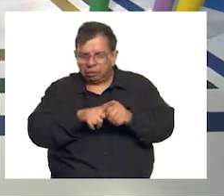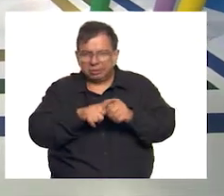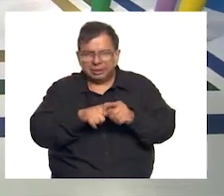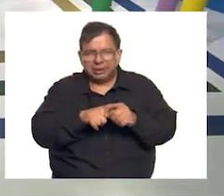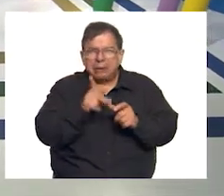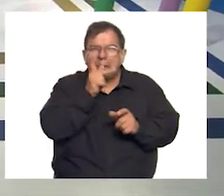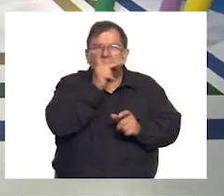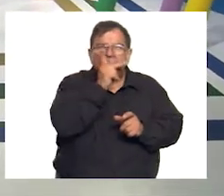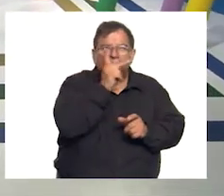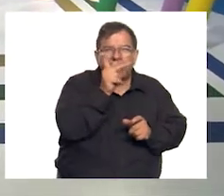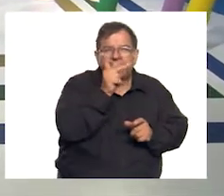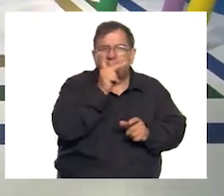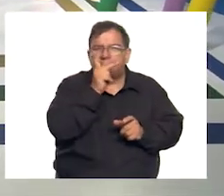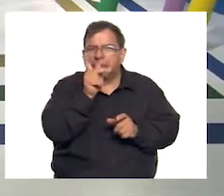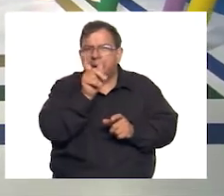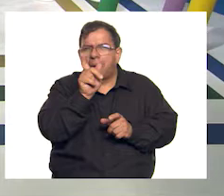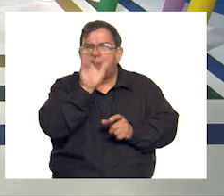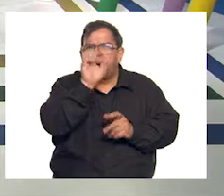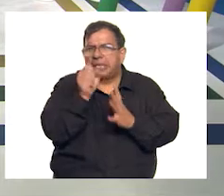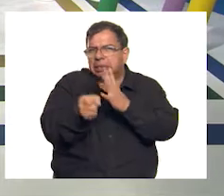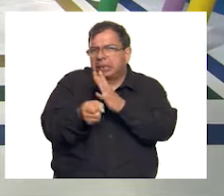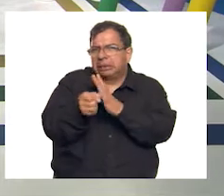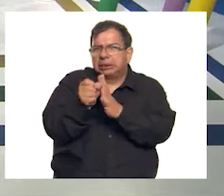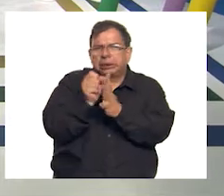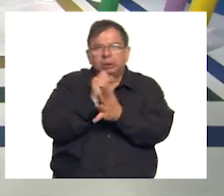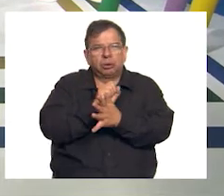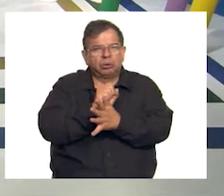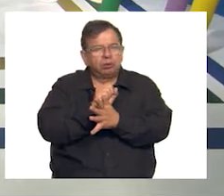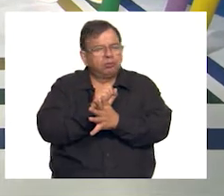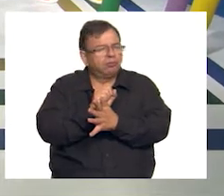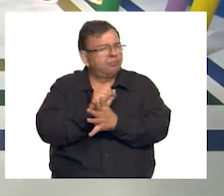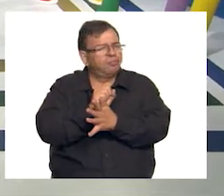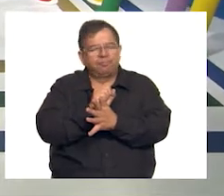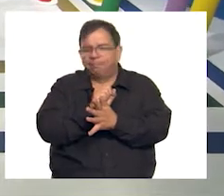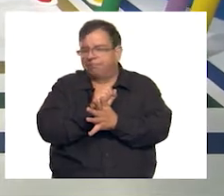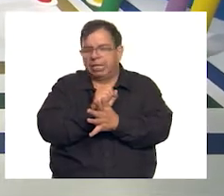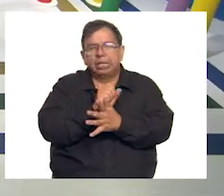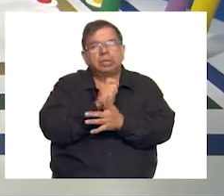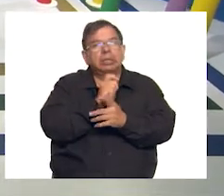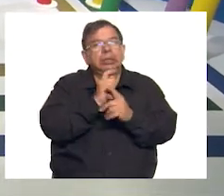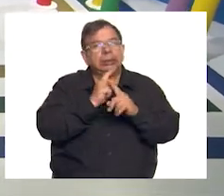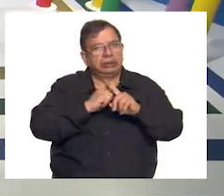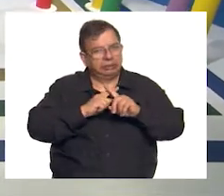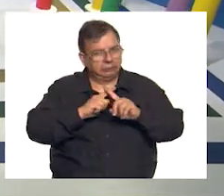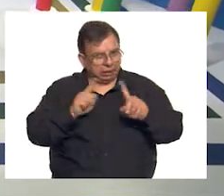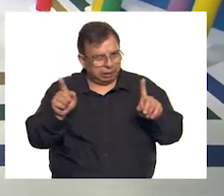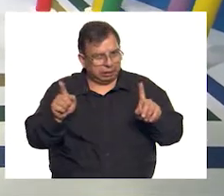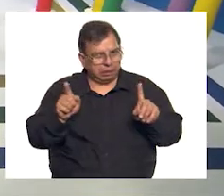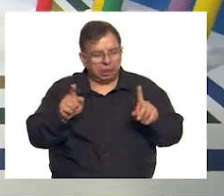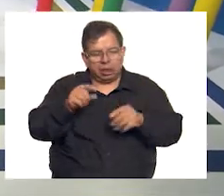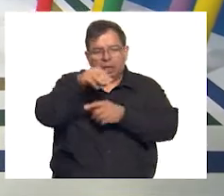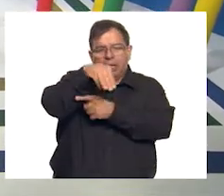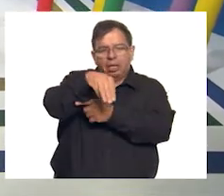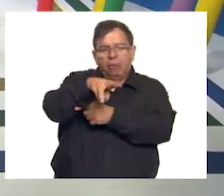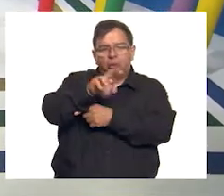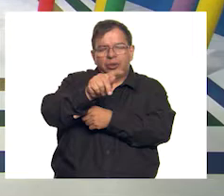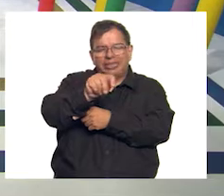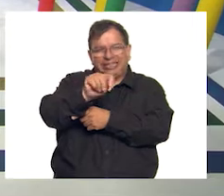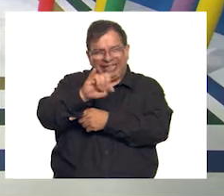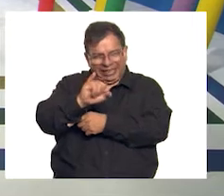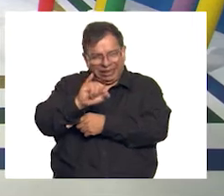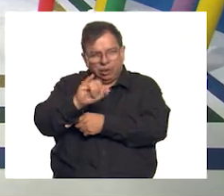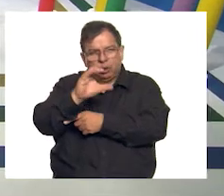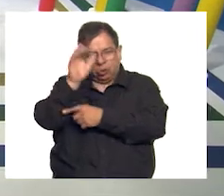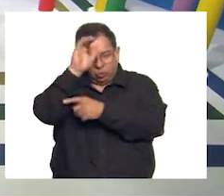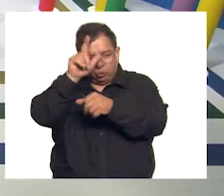estos conceptos se utilizan como sinónimos, pero tienen diferencias claras. La multiculturalidad es un